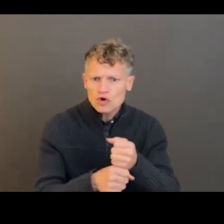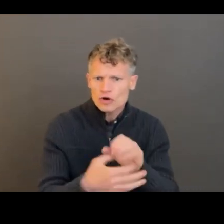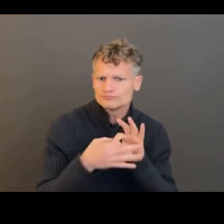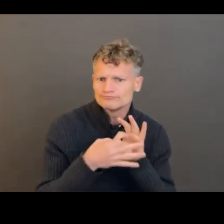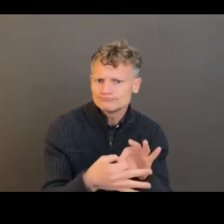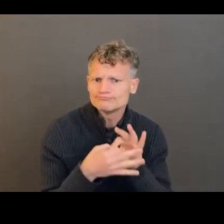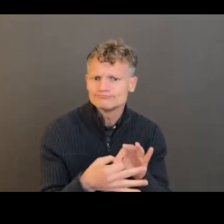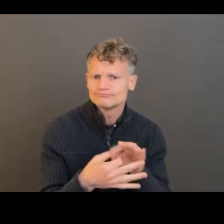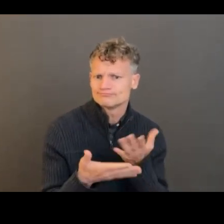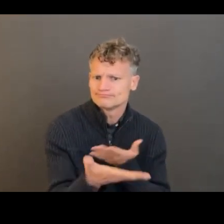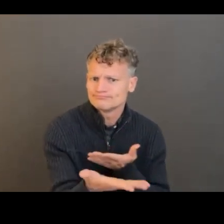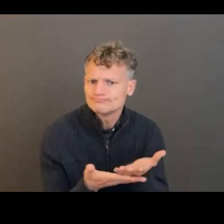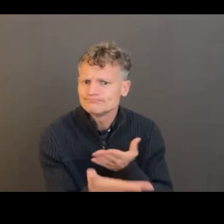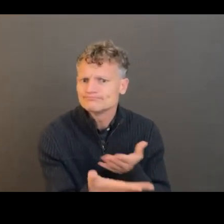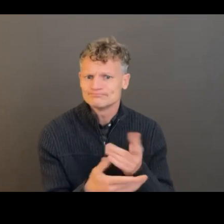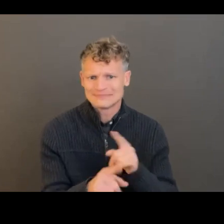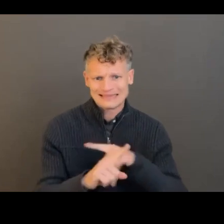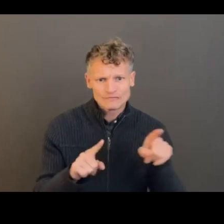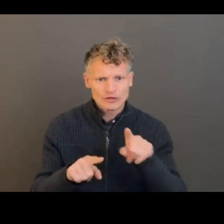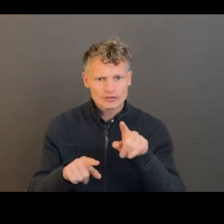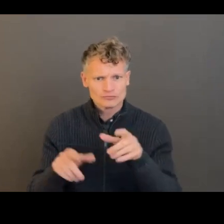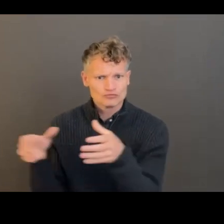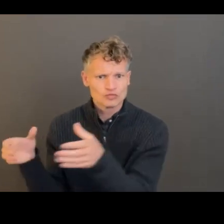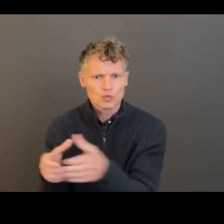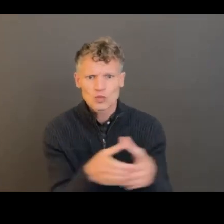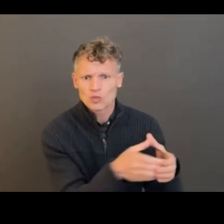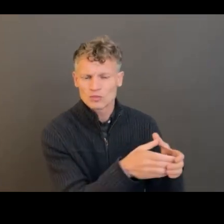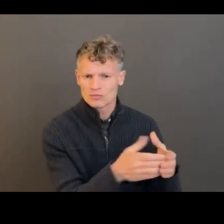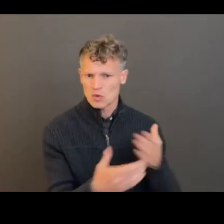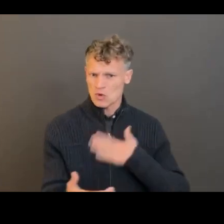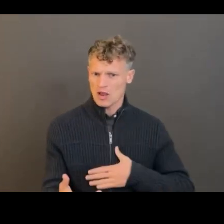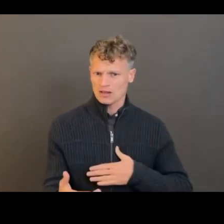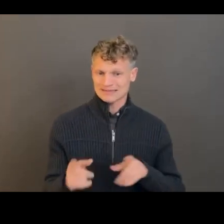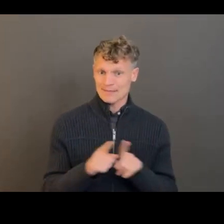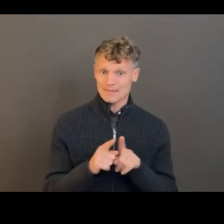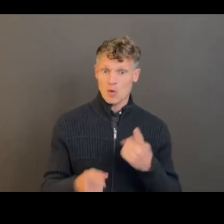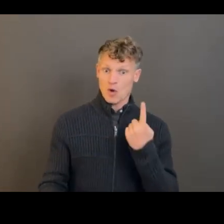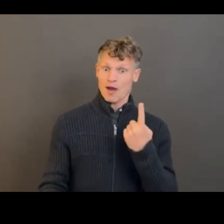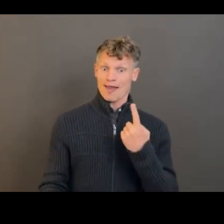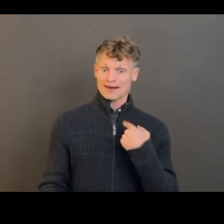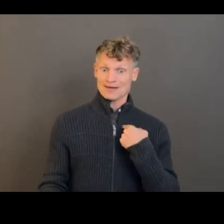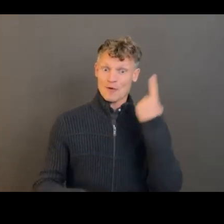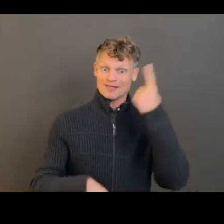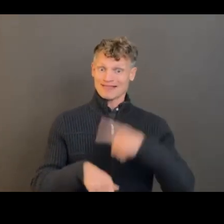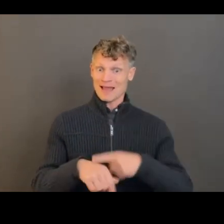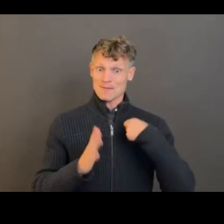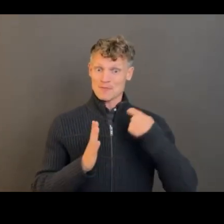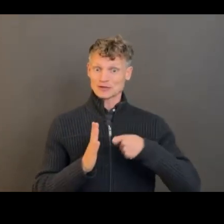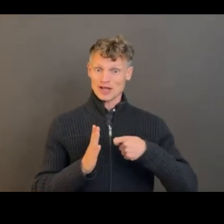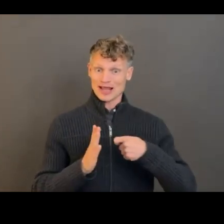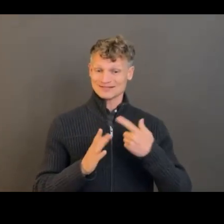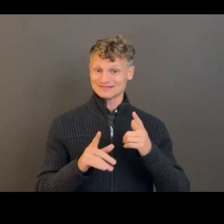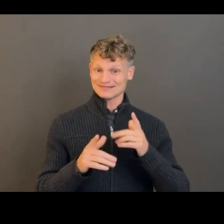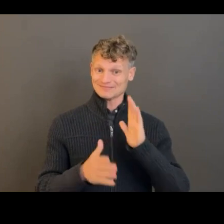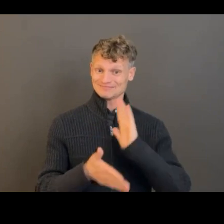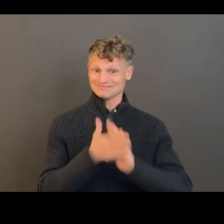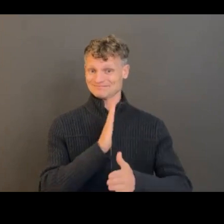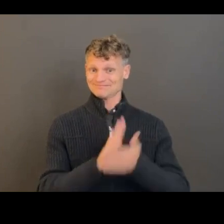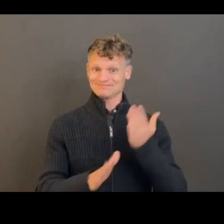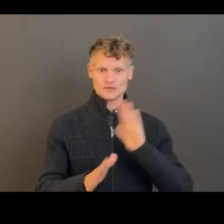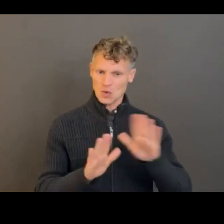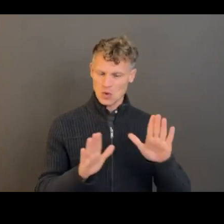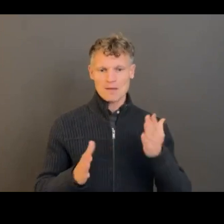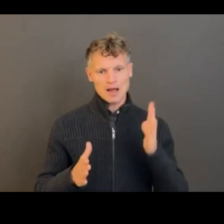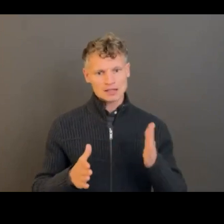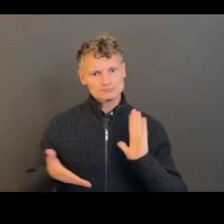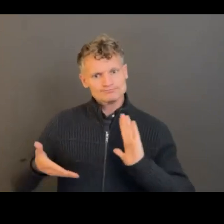la iniciativa de eliminación es una oportunidad de tener sinergias en la implementación, colaboraciones, no solamente